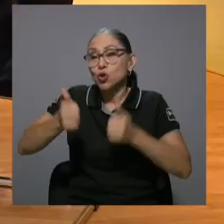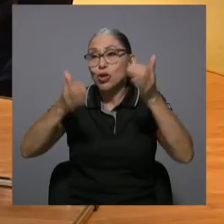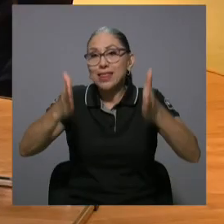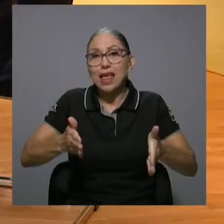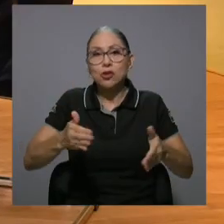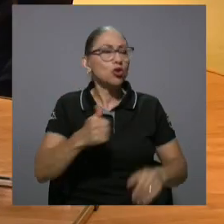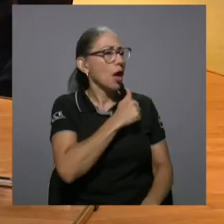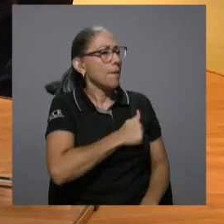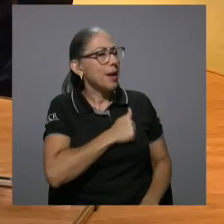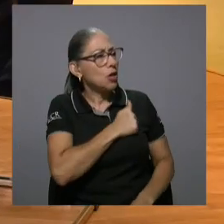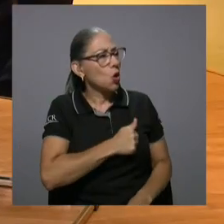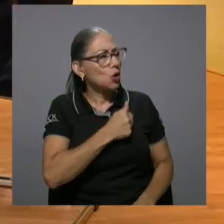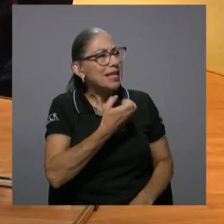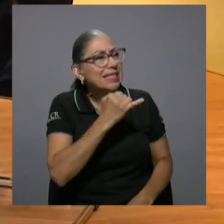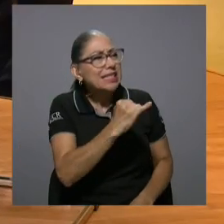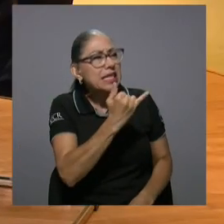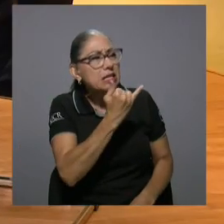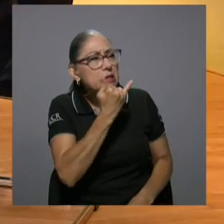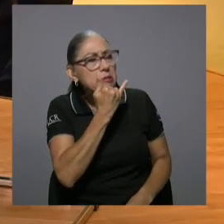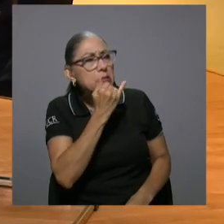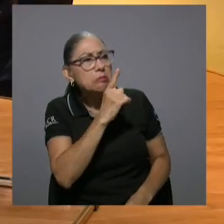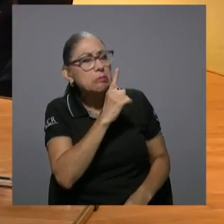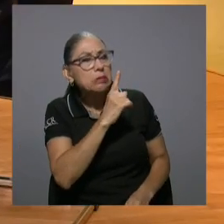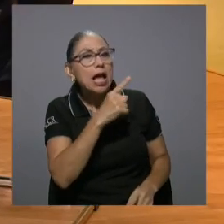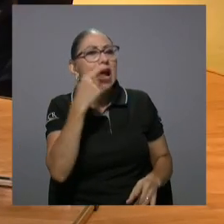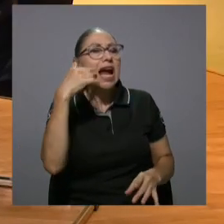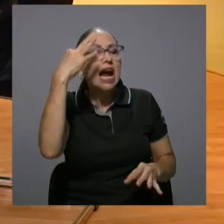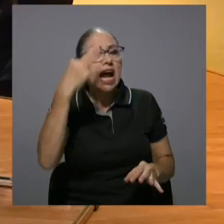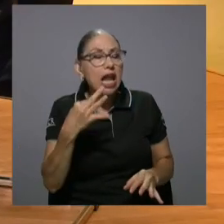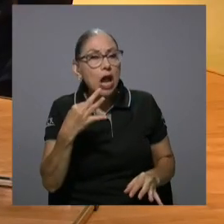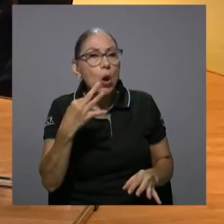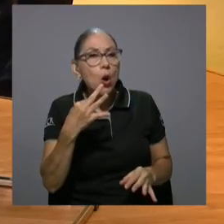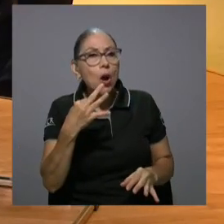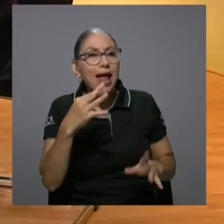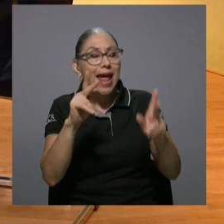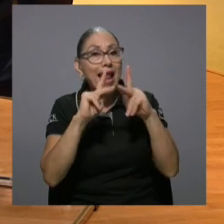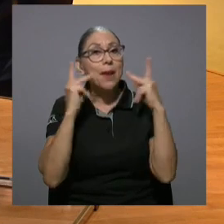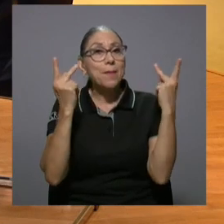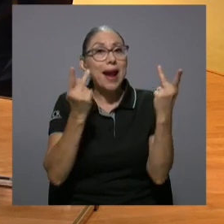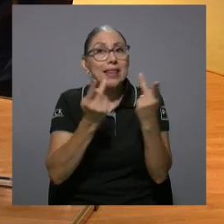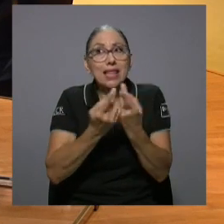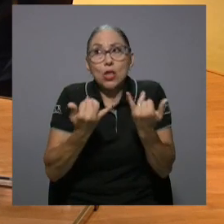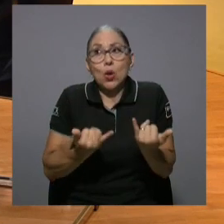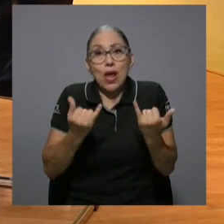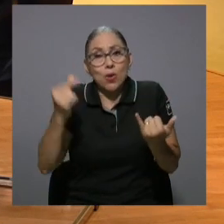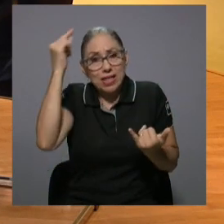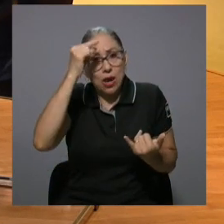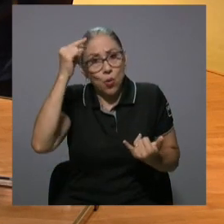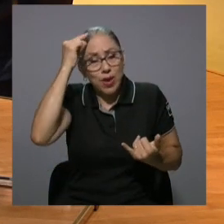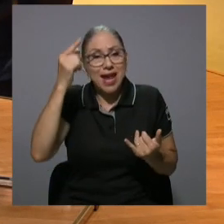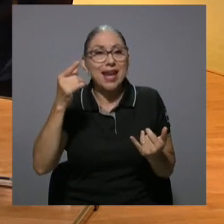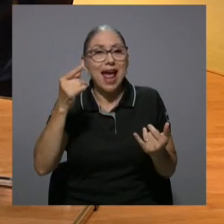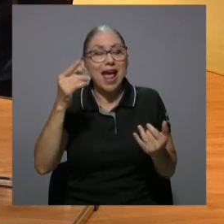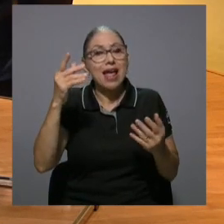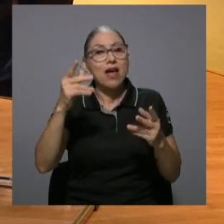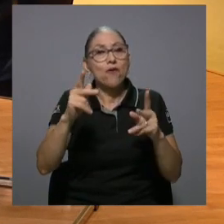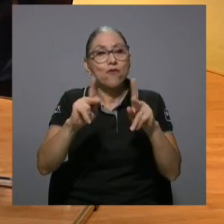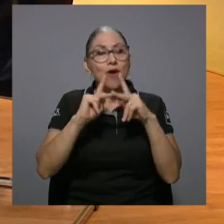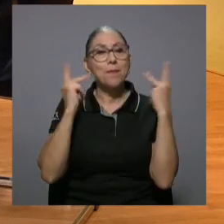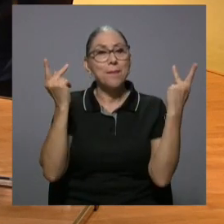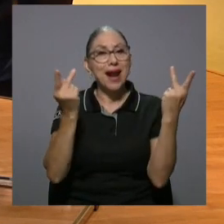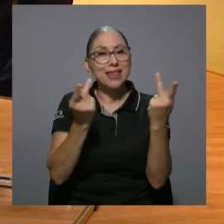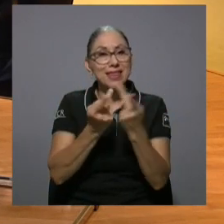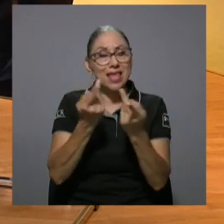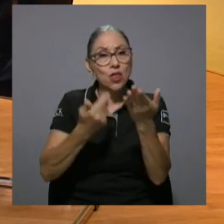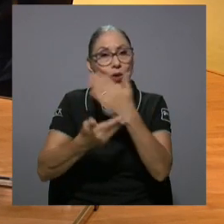engaña, creo que el partido que gobierna ahora fue el partido con el cual Torrijos fue